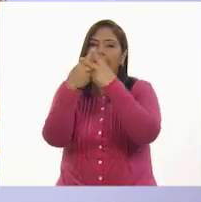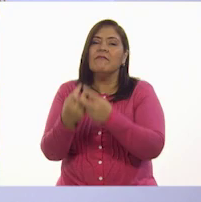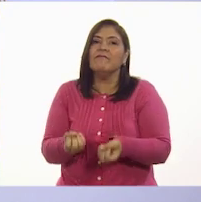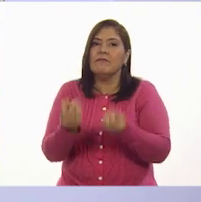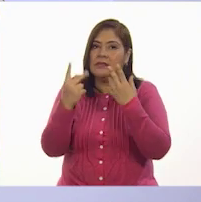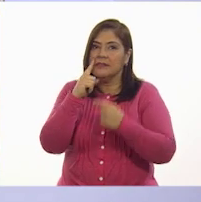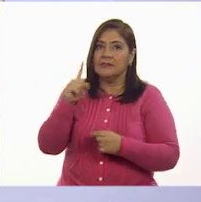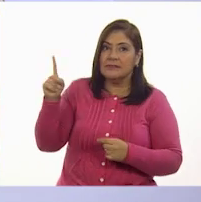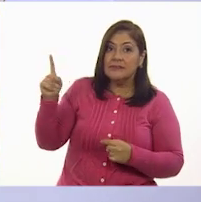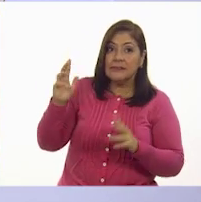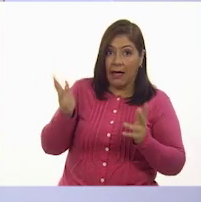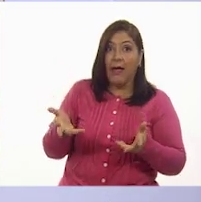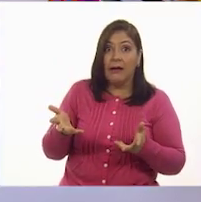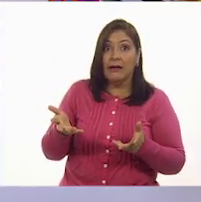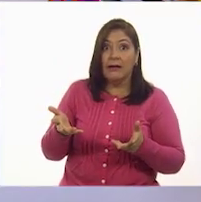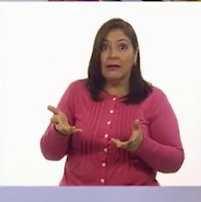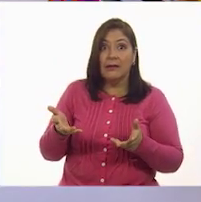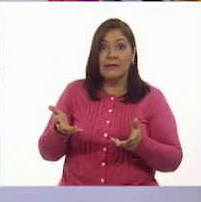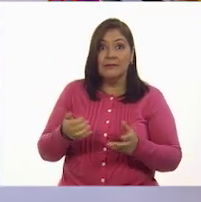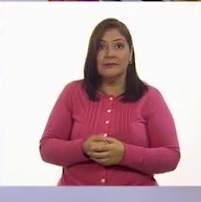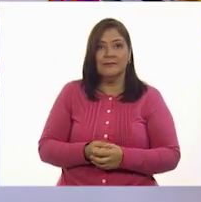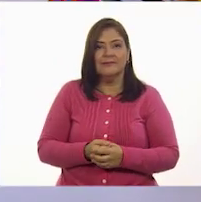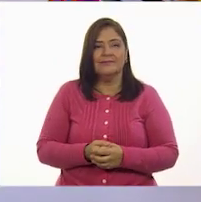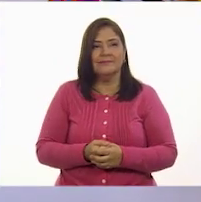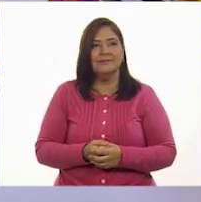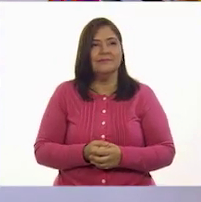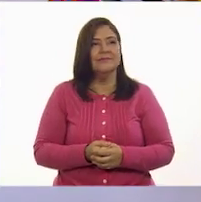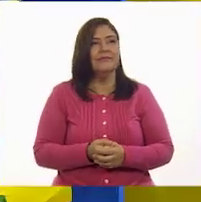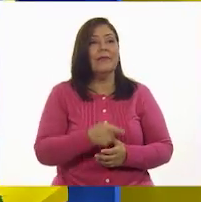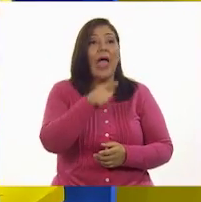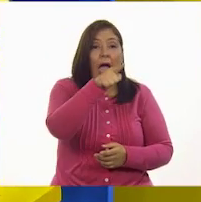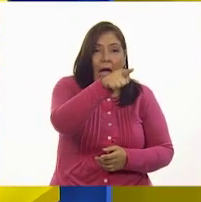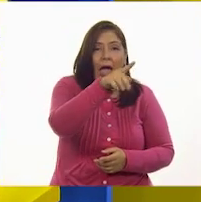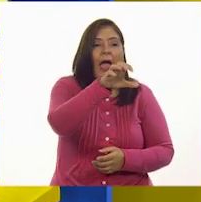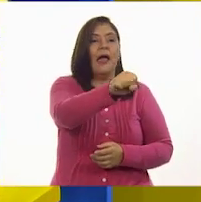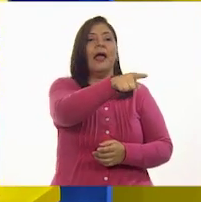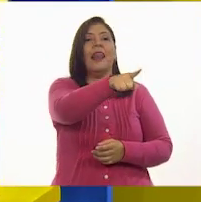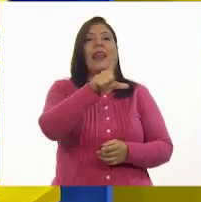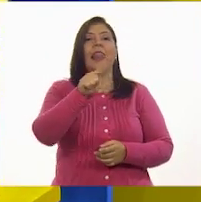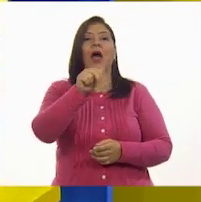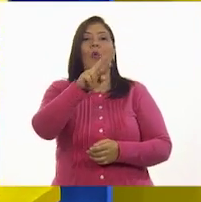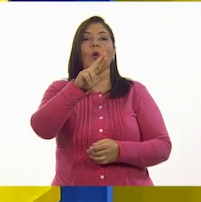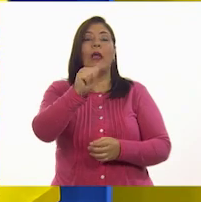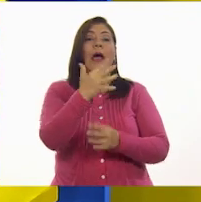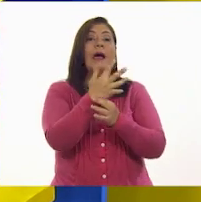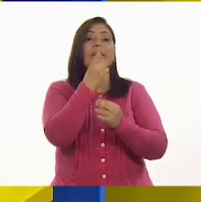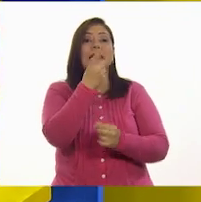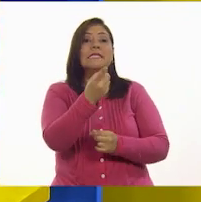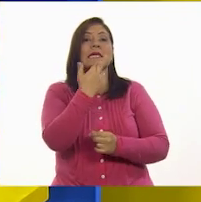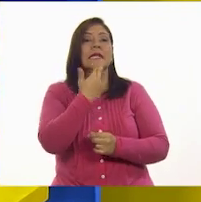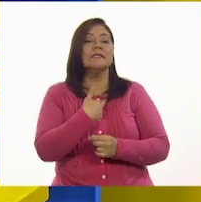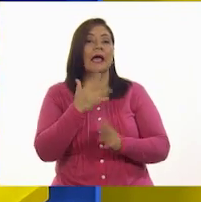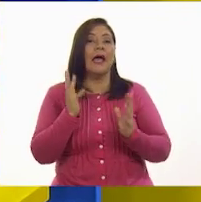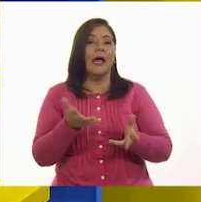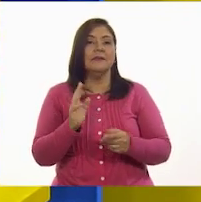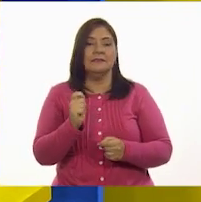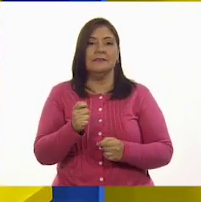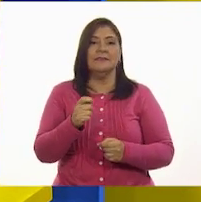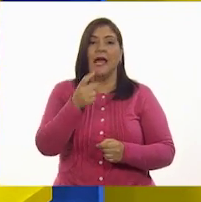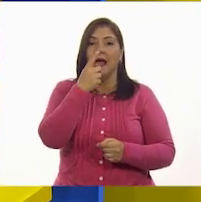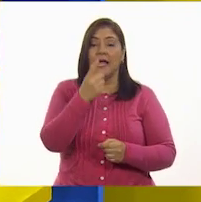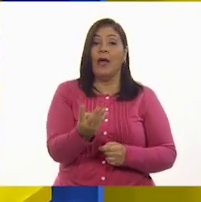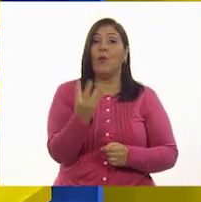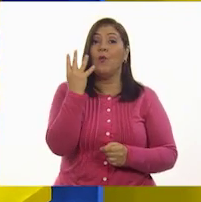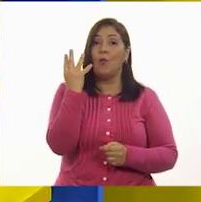¿Ya? Ay, Laura dice que tiene una respuesta. ¿Cuál es, ¿qué Laura? Dice Laura? 4. Dice que